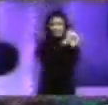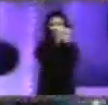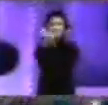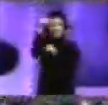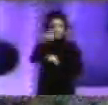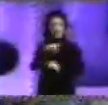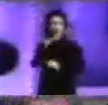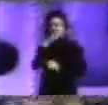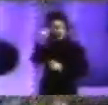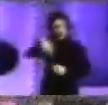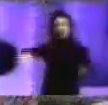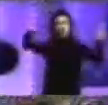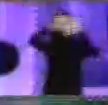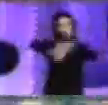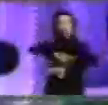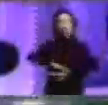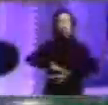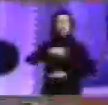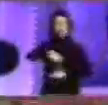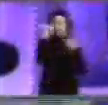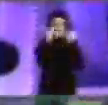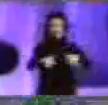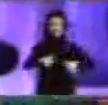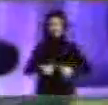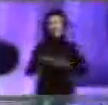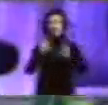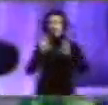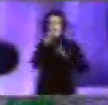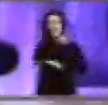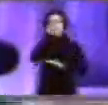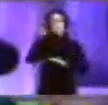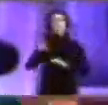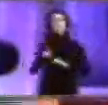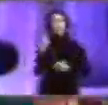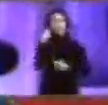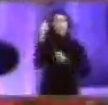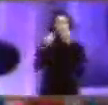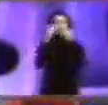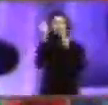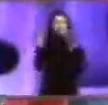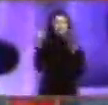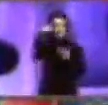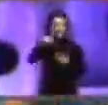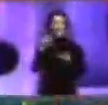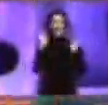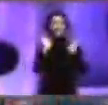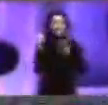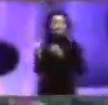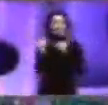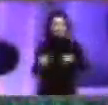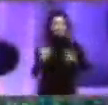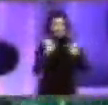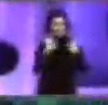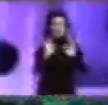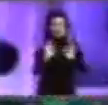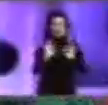noche, estamos en fiestas y lo que la gente espera es un gran show.